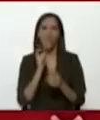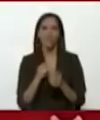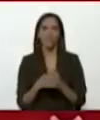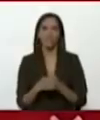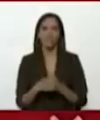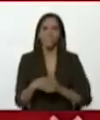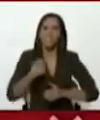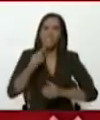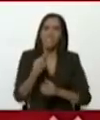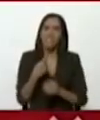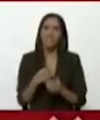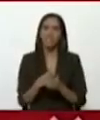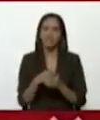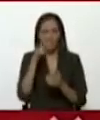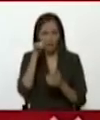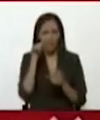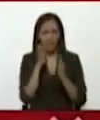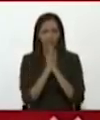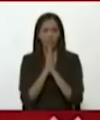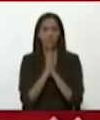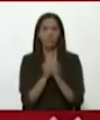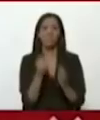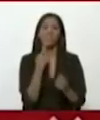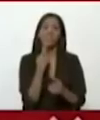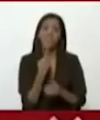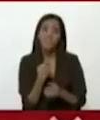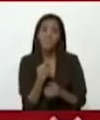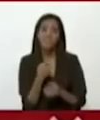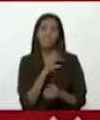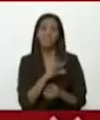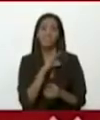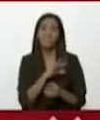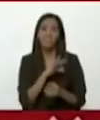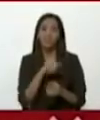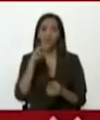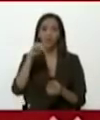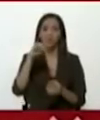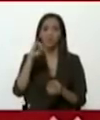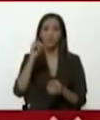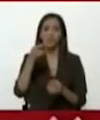¿Qué dice? Ponme la cámara por aquí un momentico. Ajá. ¿Qué dice, señor Miguel Salazar,